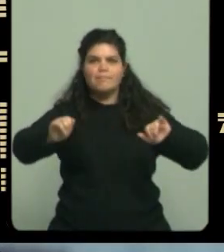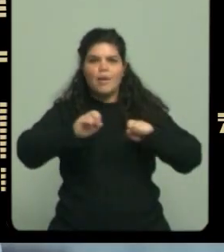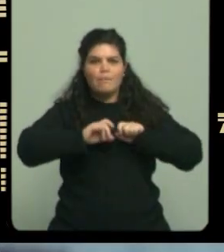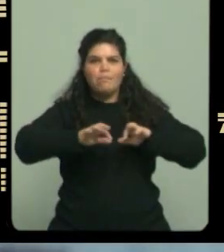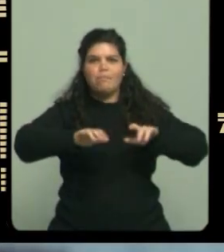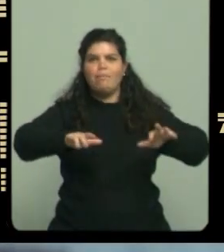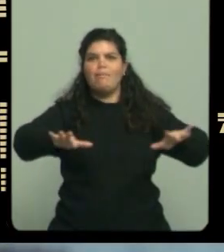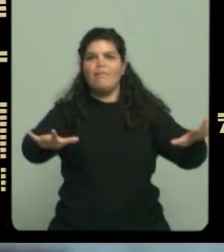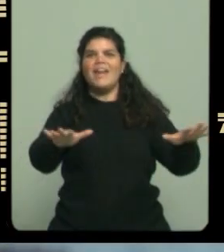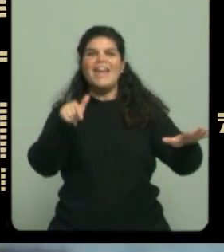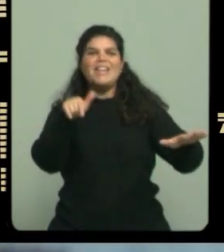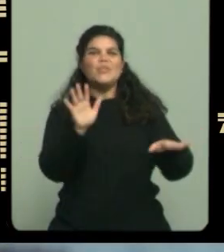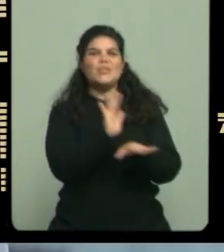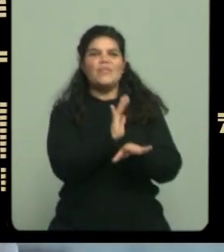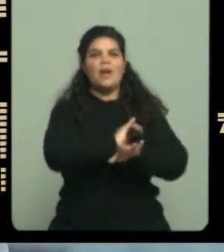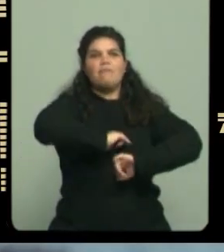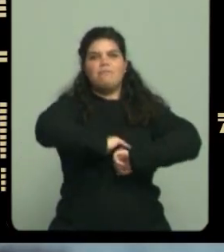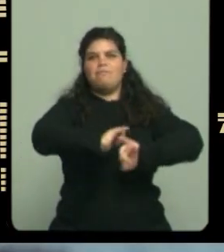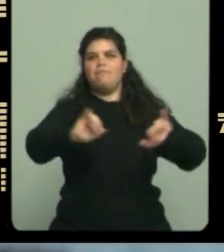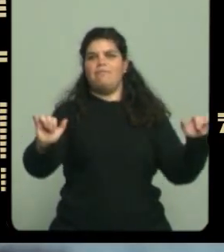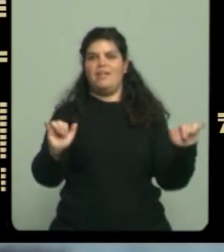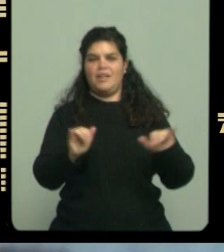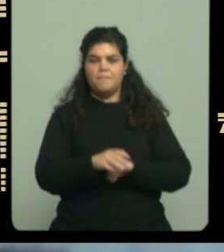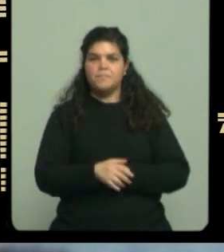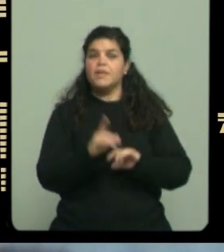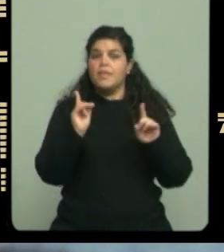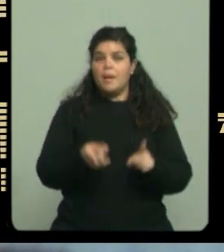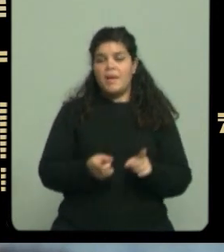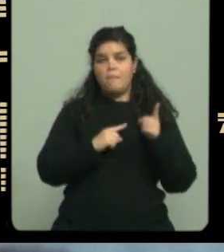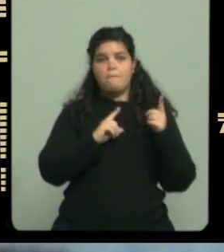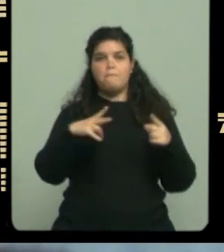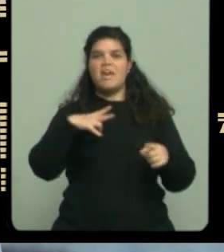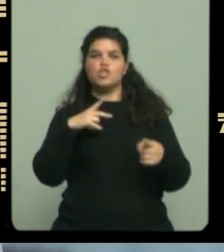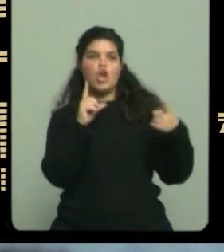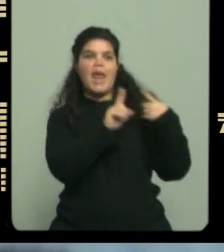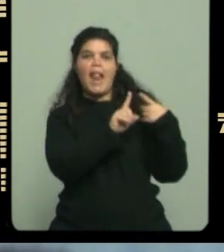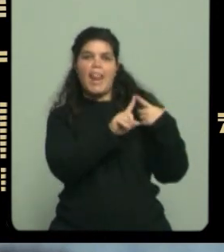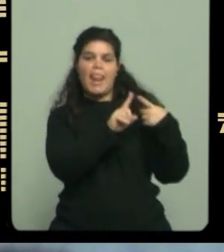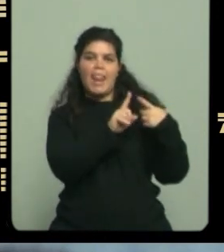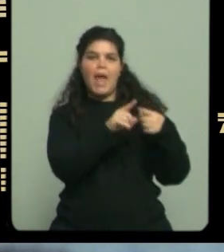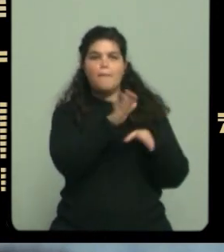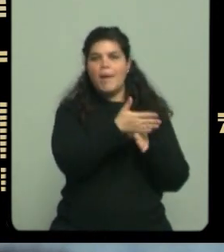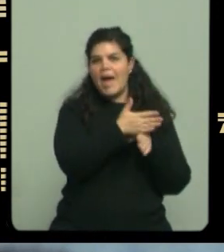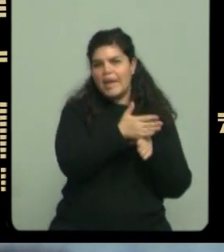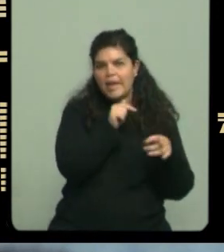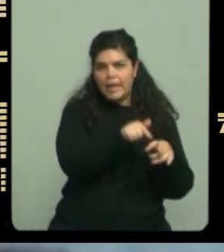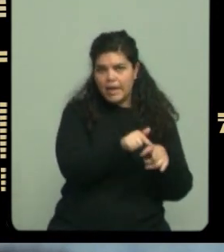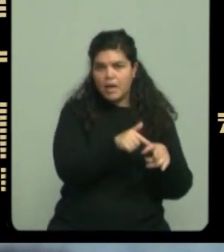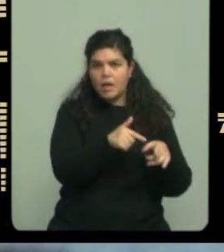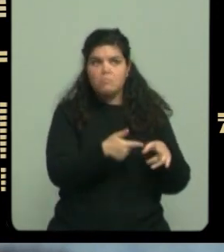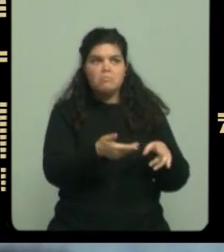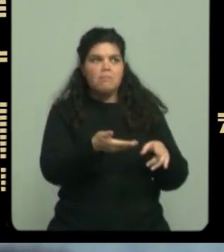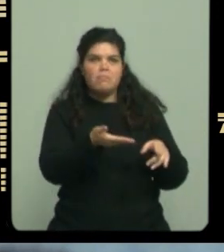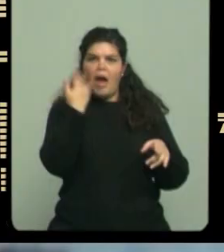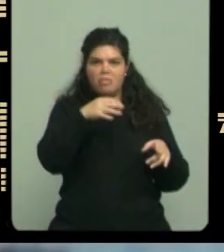se lleva a su casa, a sus ámbitos, y también en las relaciones interpersonales, en las parejas. Hoy en día ya no se toleran ciertas cosas que antes